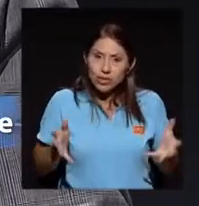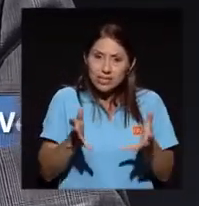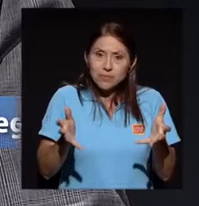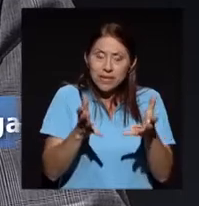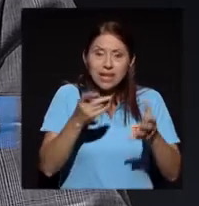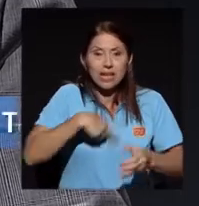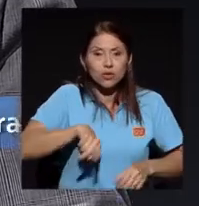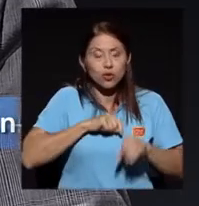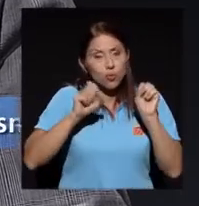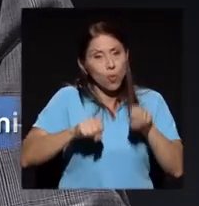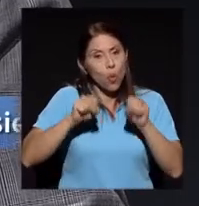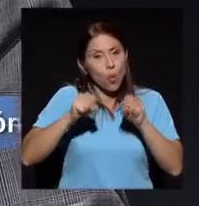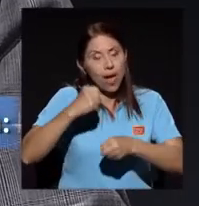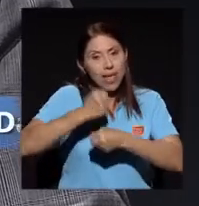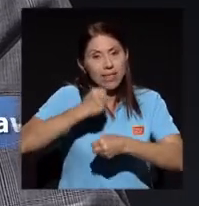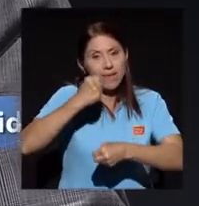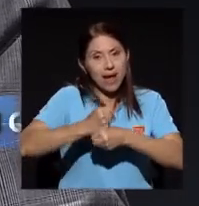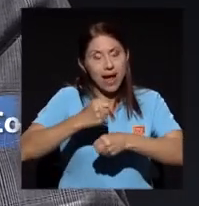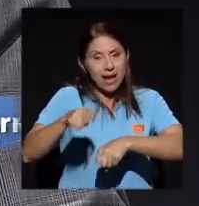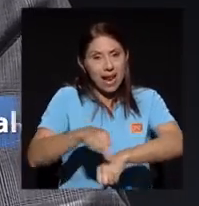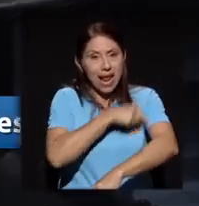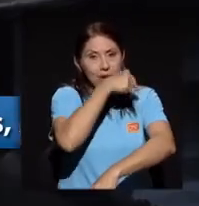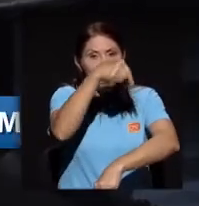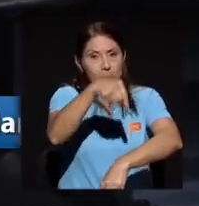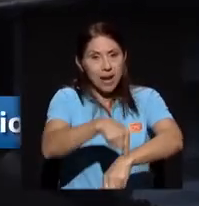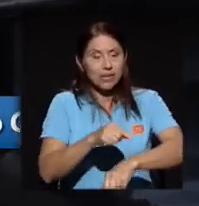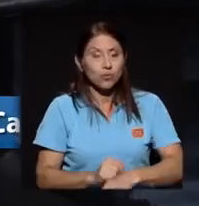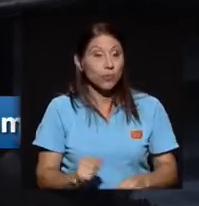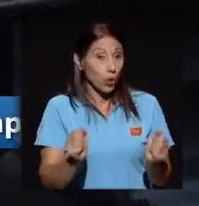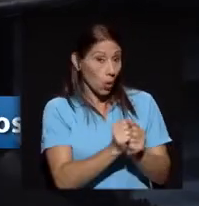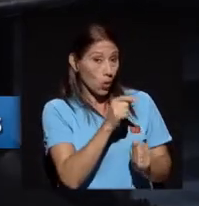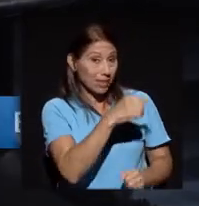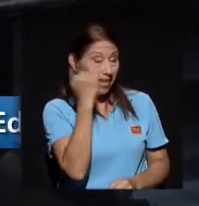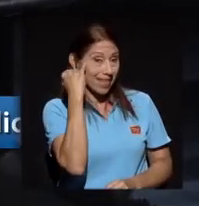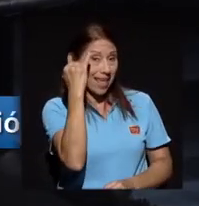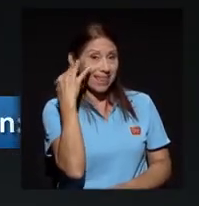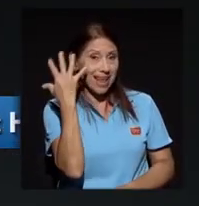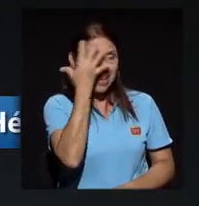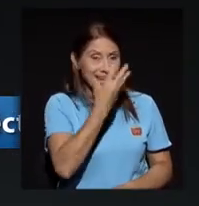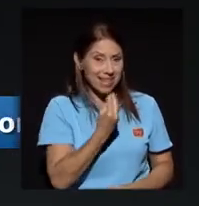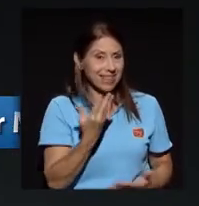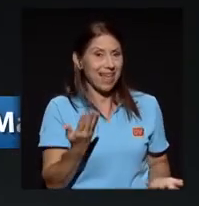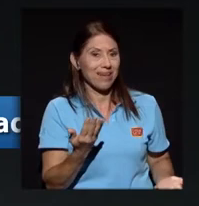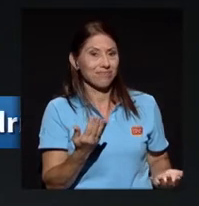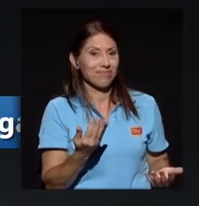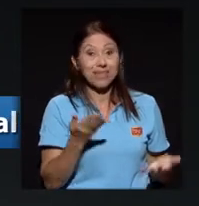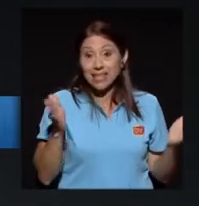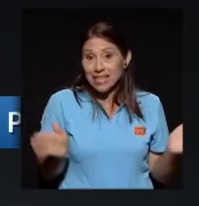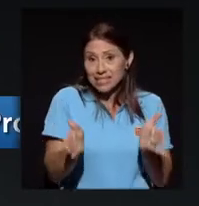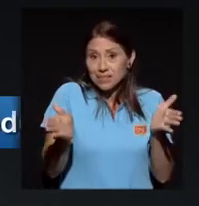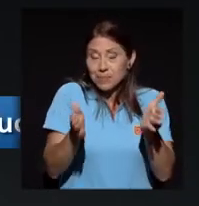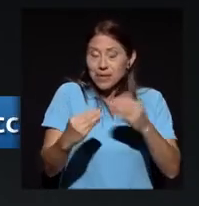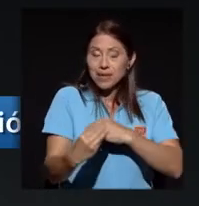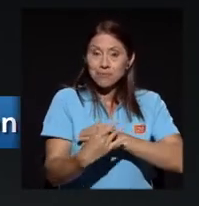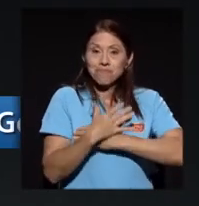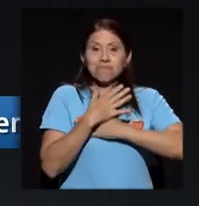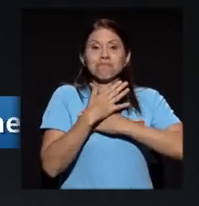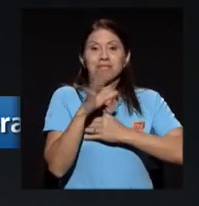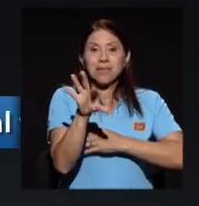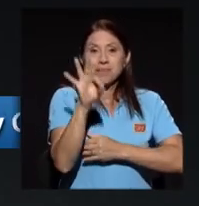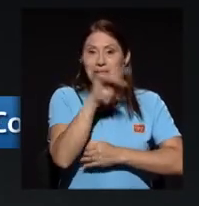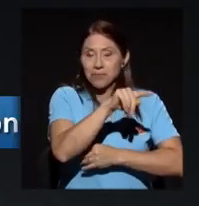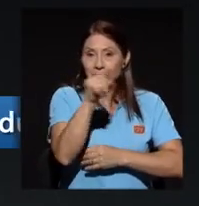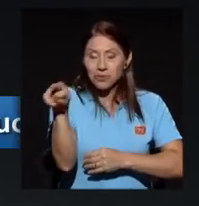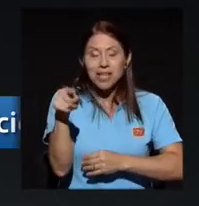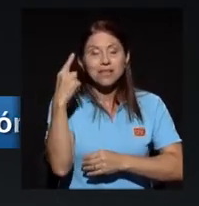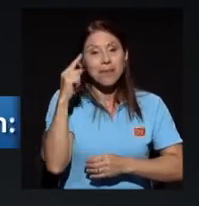trabajar a largo plazo pues con esa idea tan linda y sobre todo la de que nos inspiren e invitamos a las amigas y amigos a que